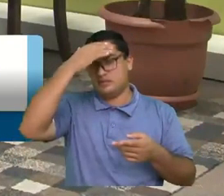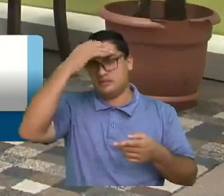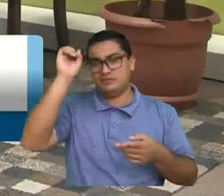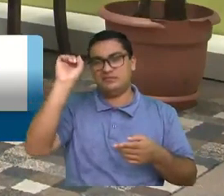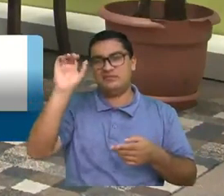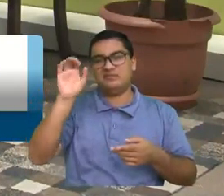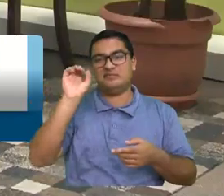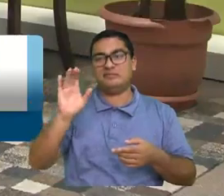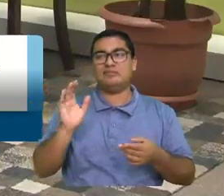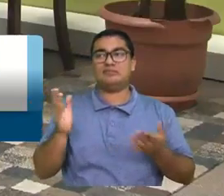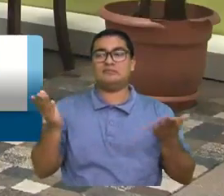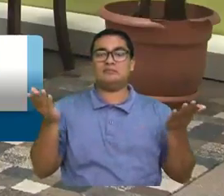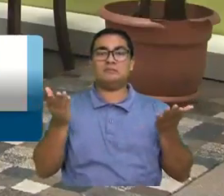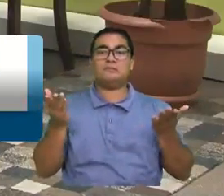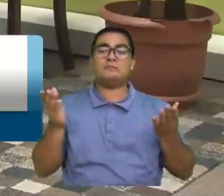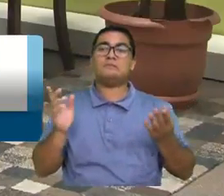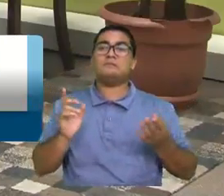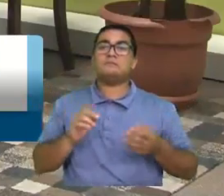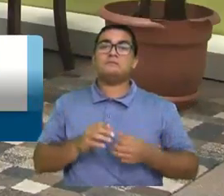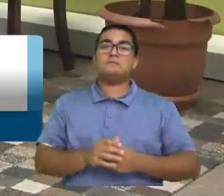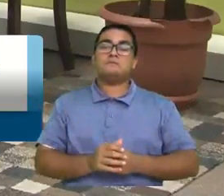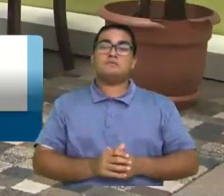cabeza, presenta